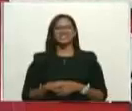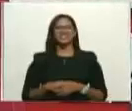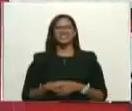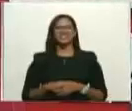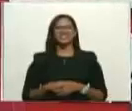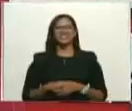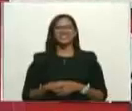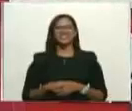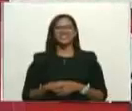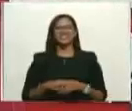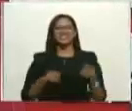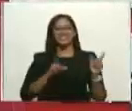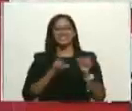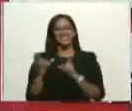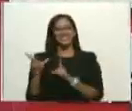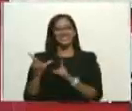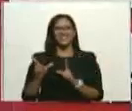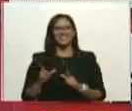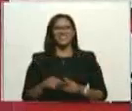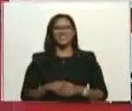Eso es. Ahora...